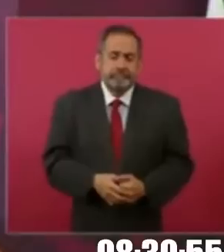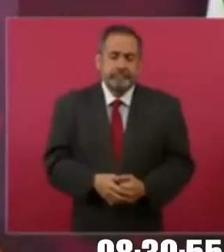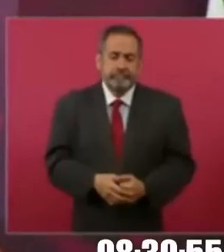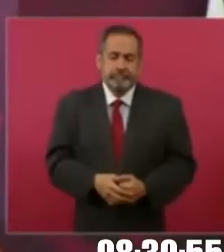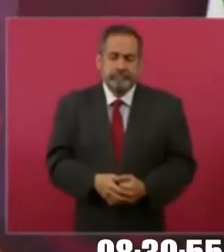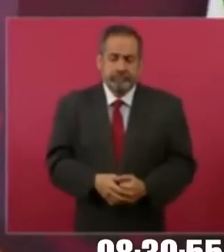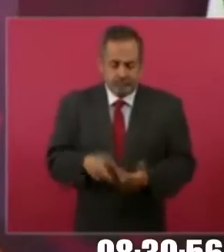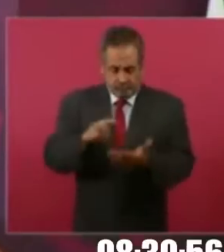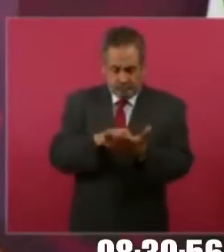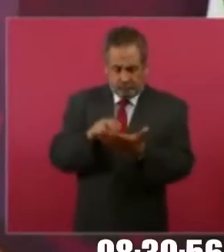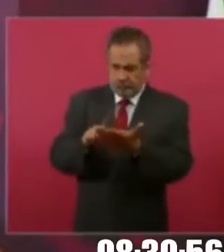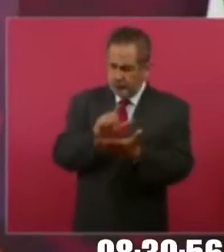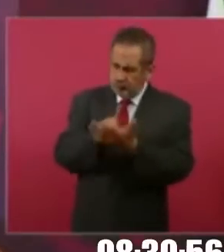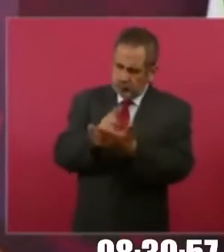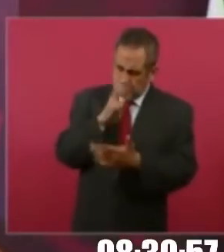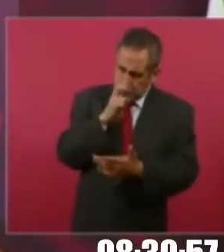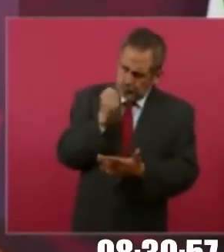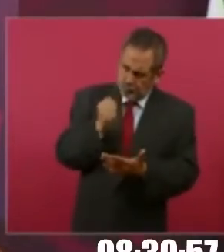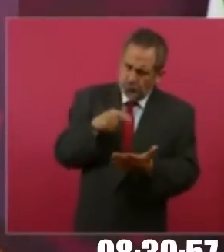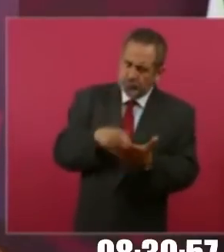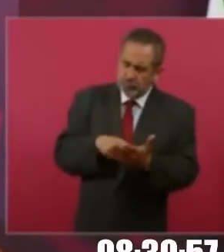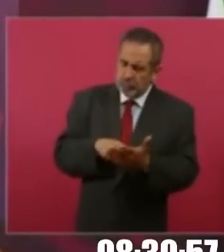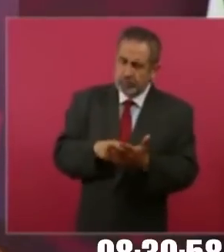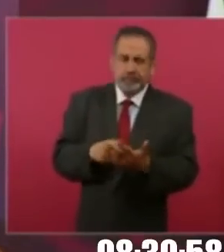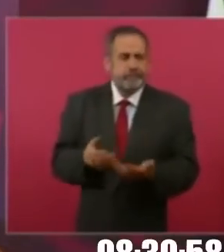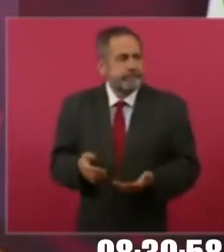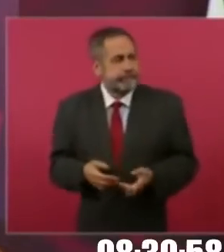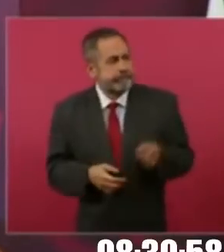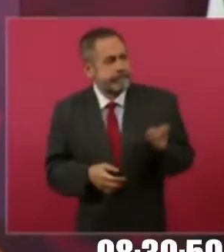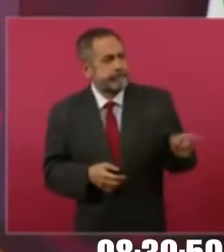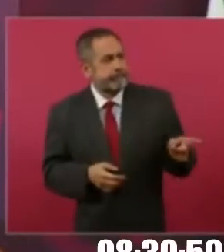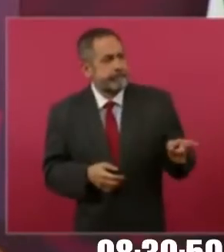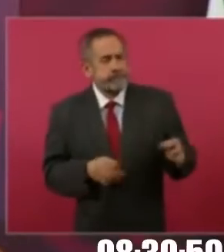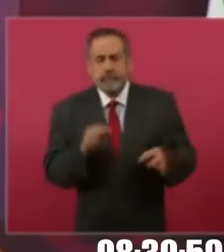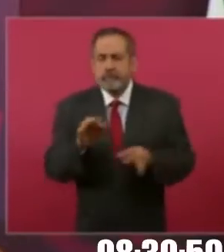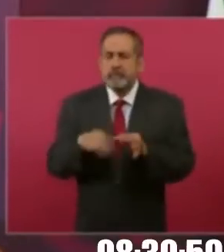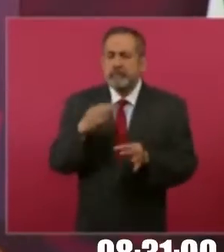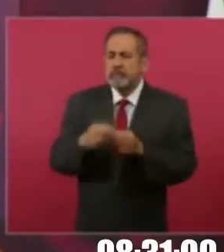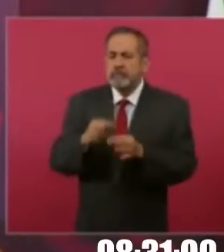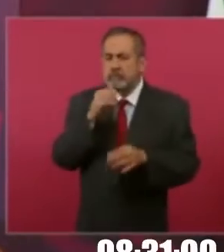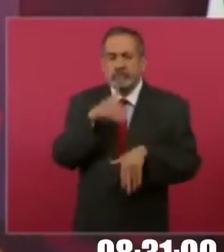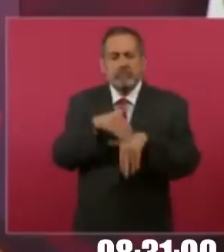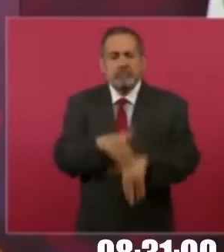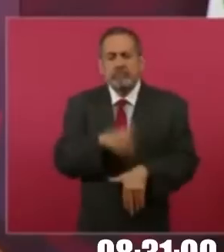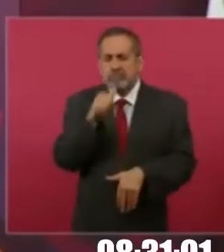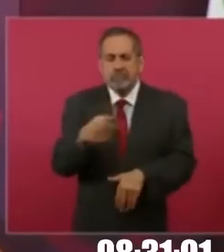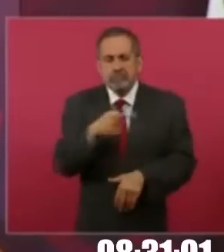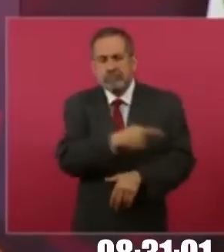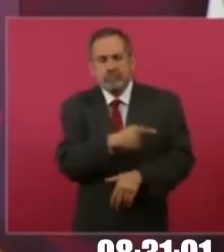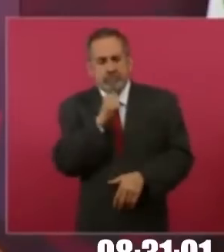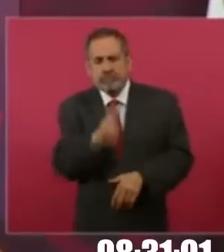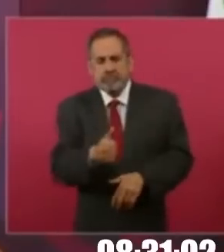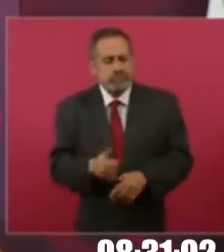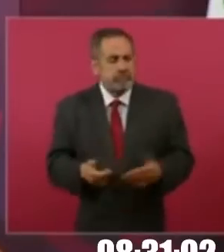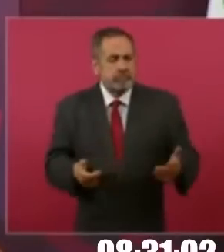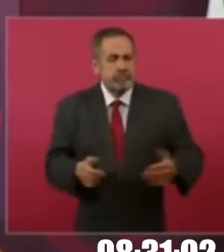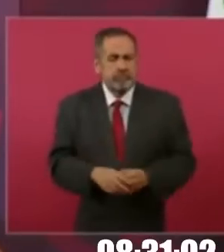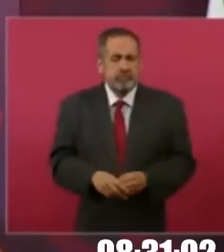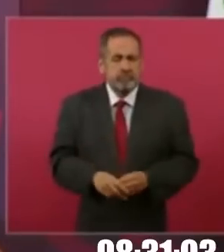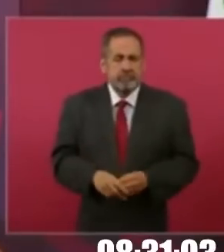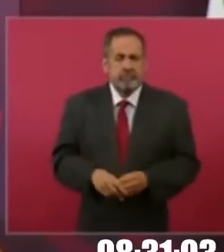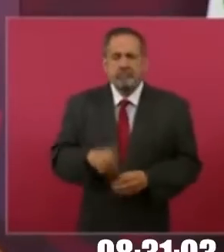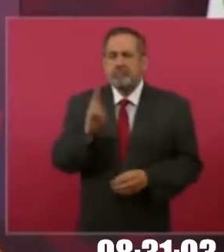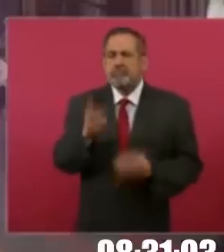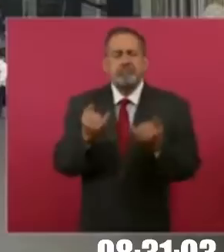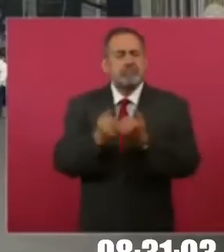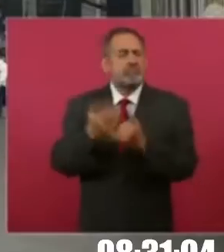hacerlas más estrictas sí no se cumplen estamos como en la época